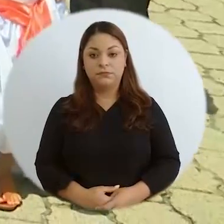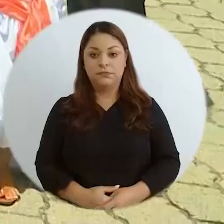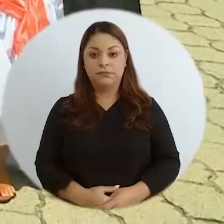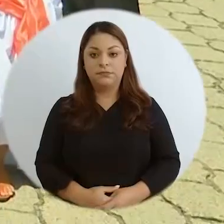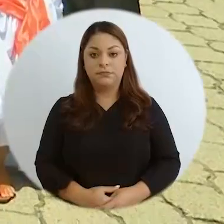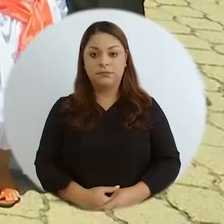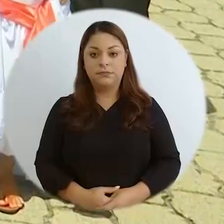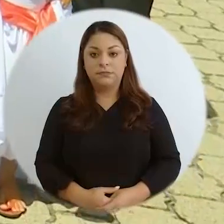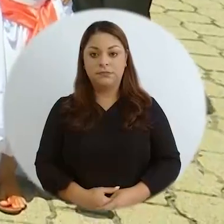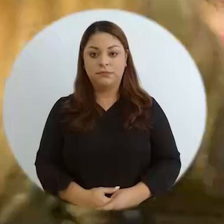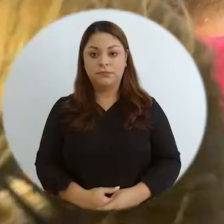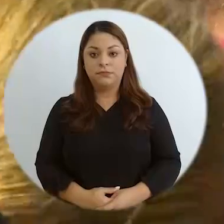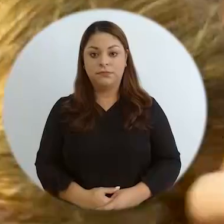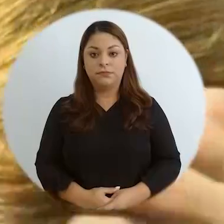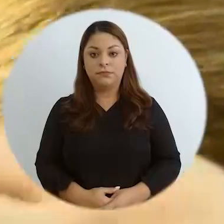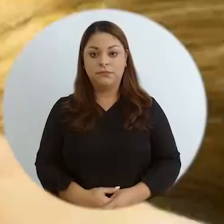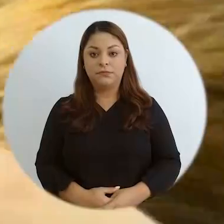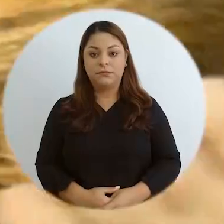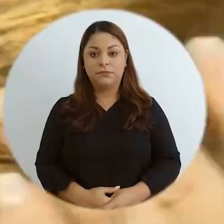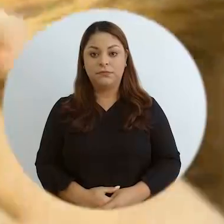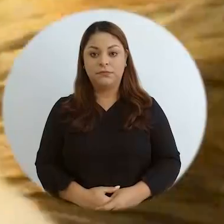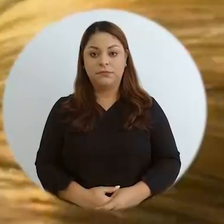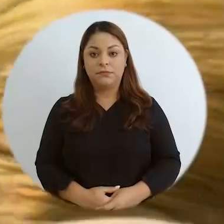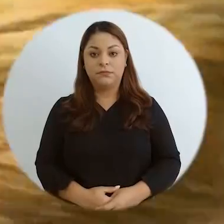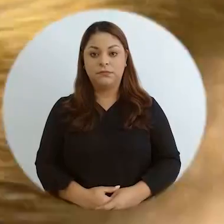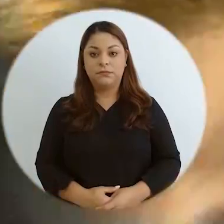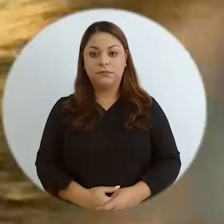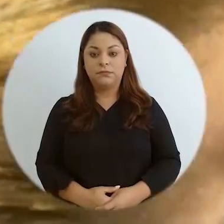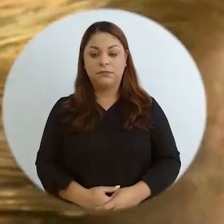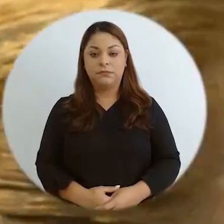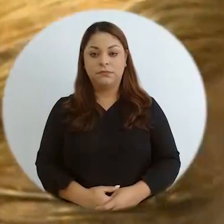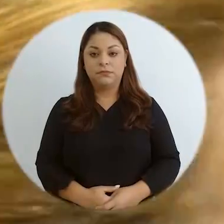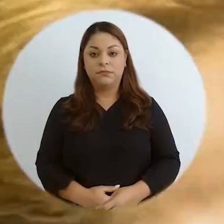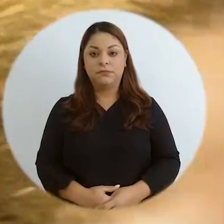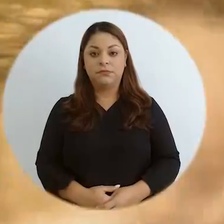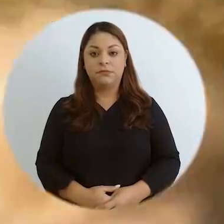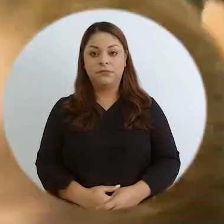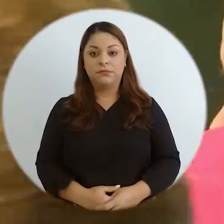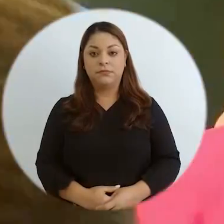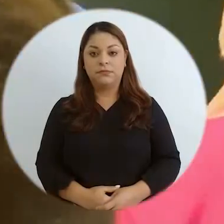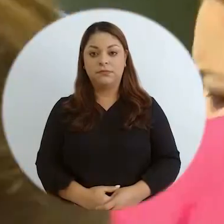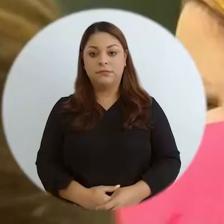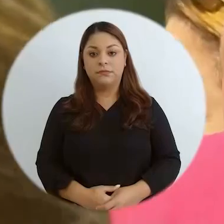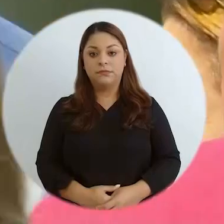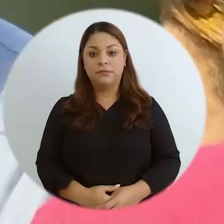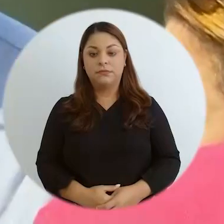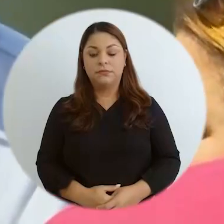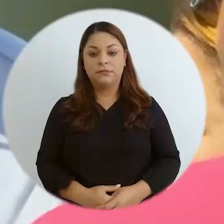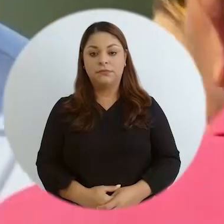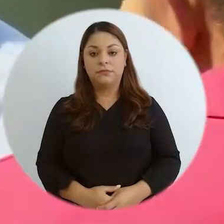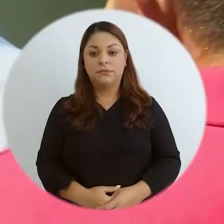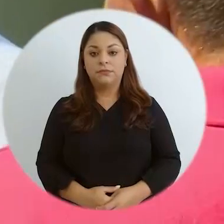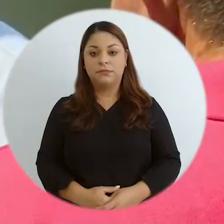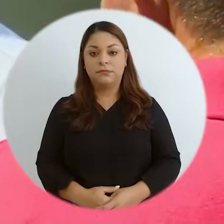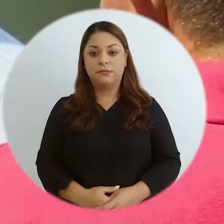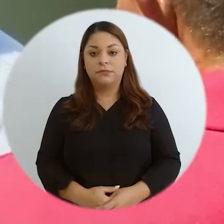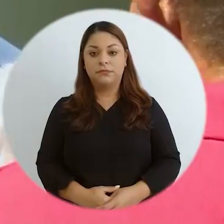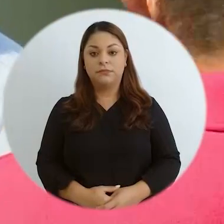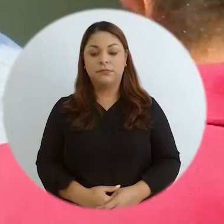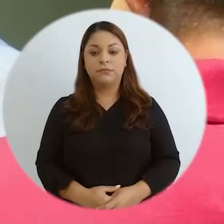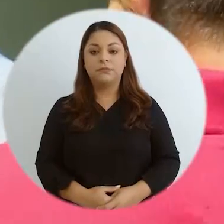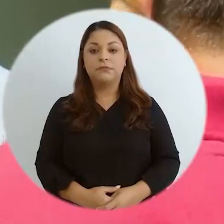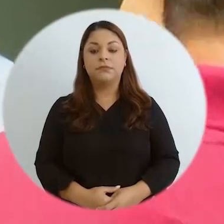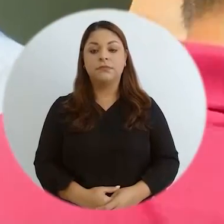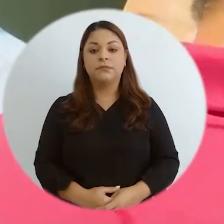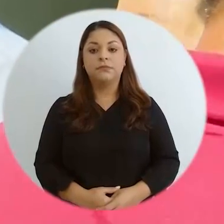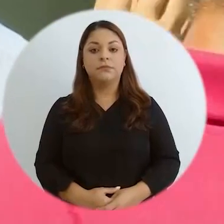positivos hacia el presidente han mejorado considerablemente, partiendo de dos hechos coyunturales. Uno es la reunión que tuvieron presidencia